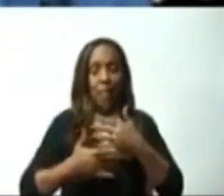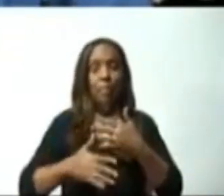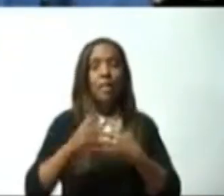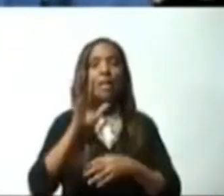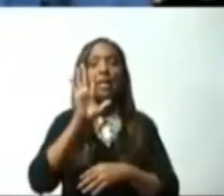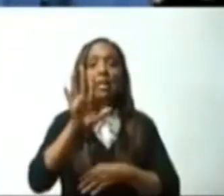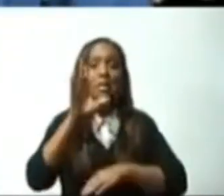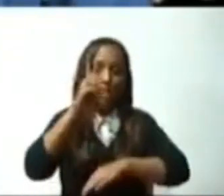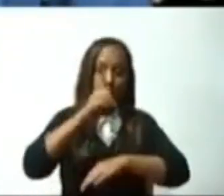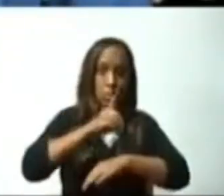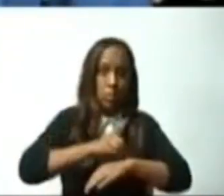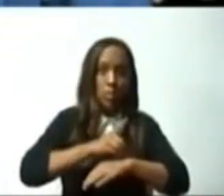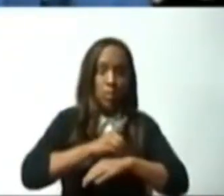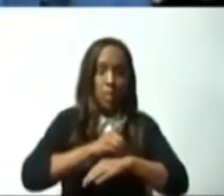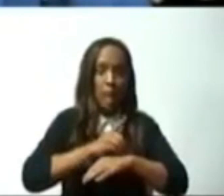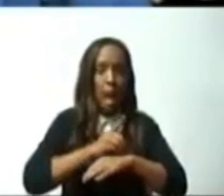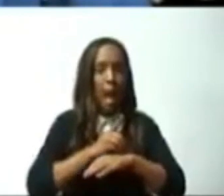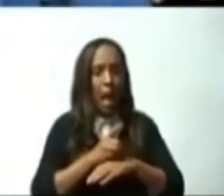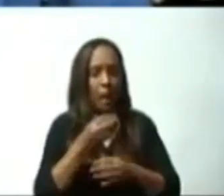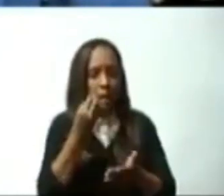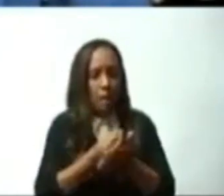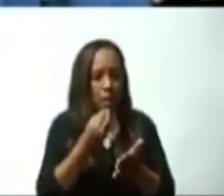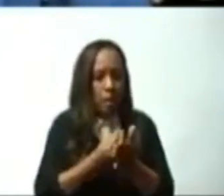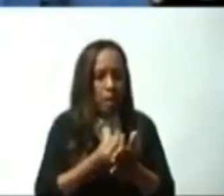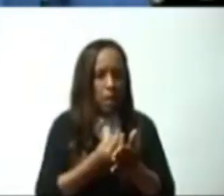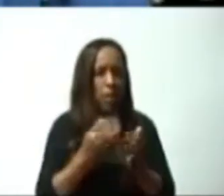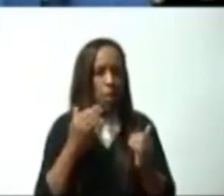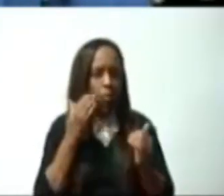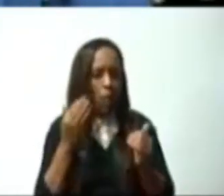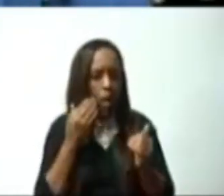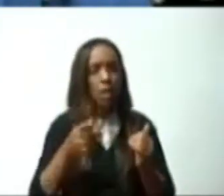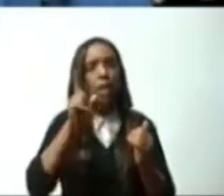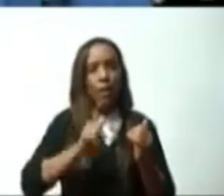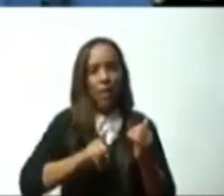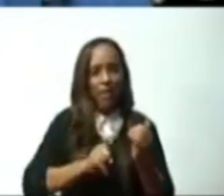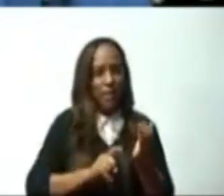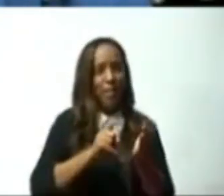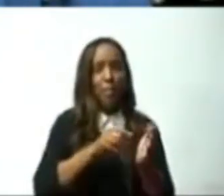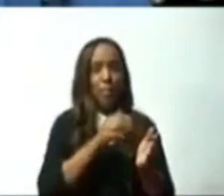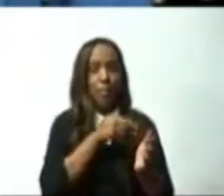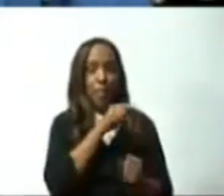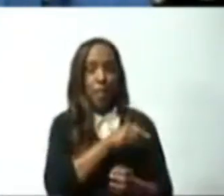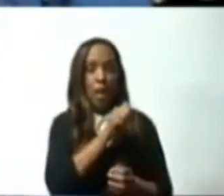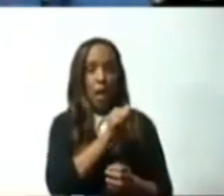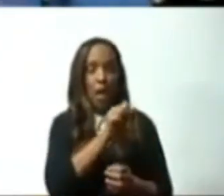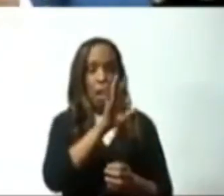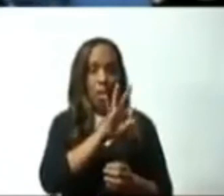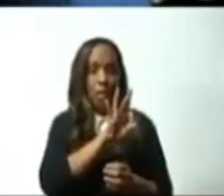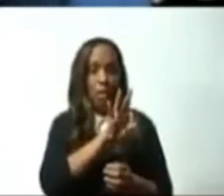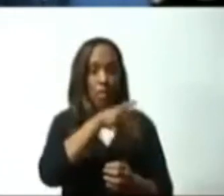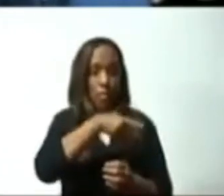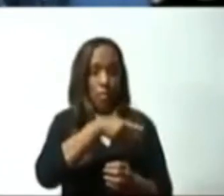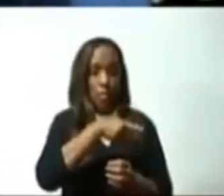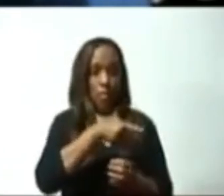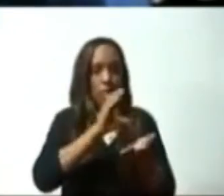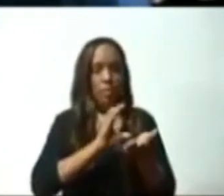de Pensiones con cargo a la cuenta de garantía de rentabilidad, debiendo